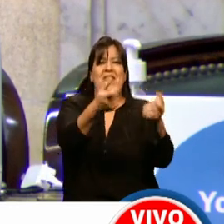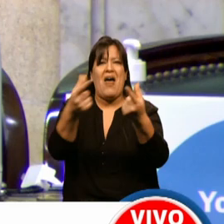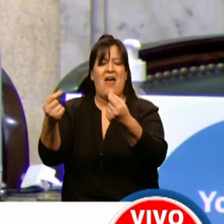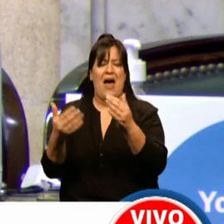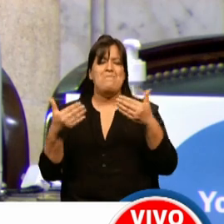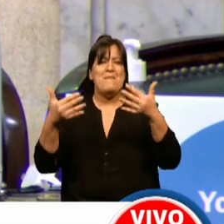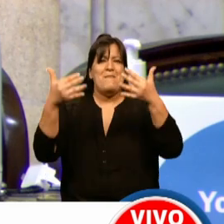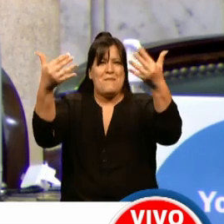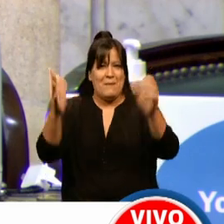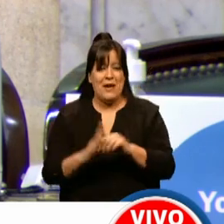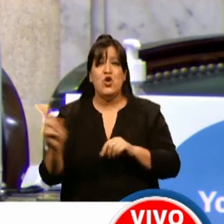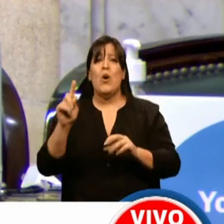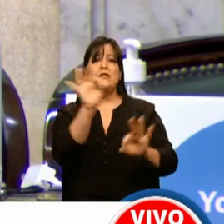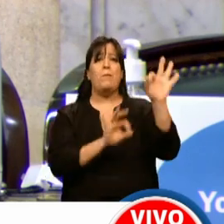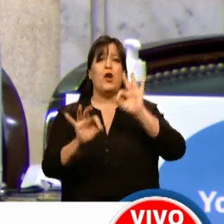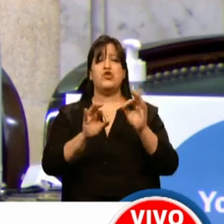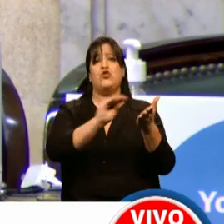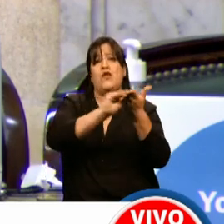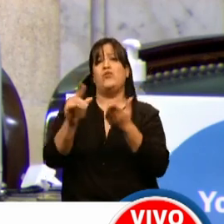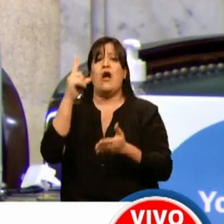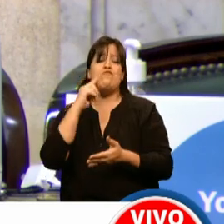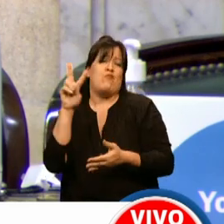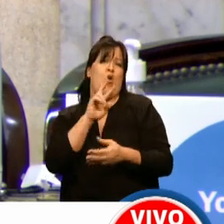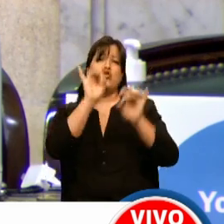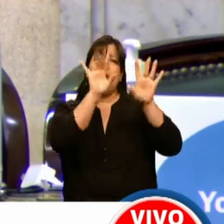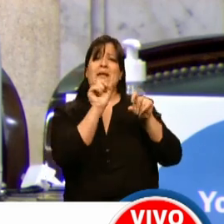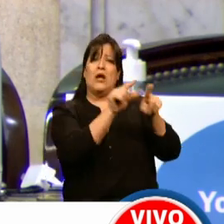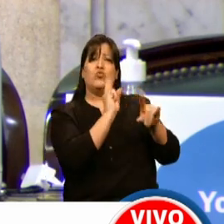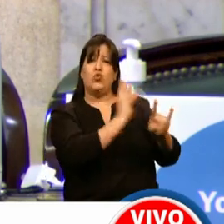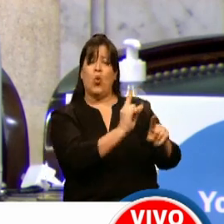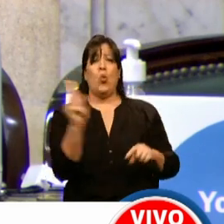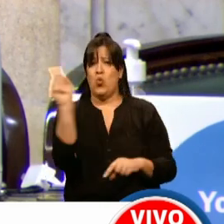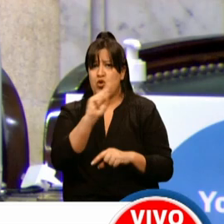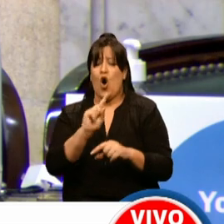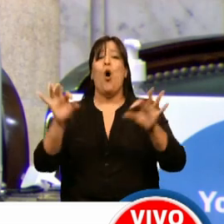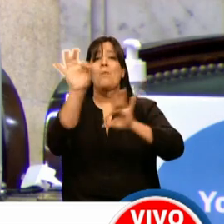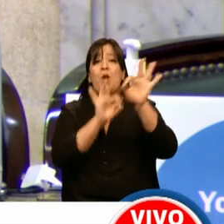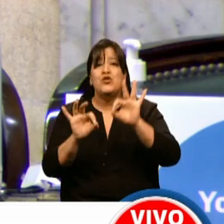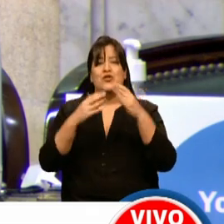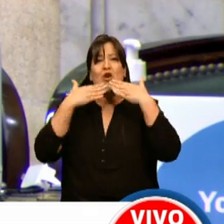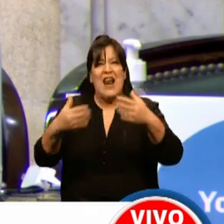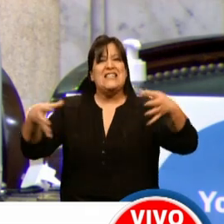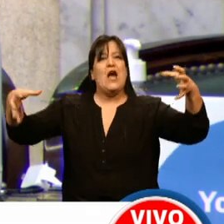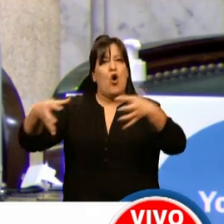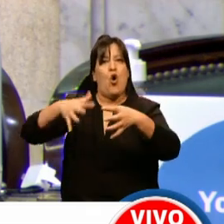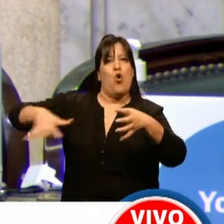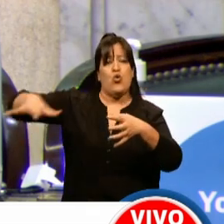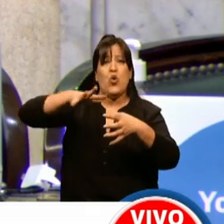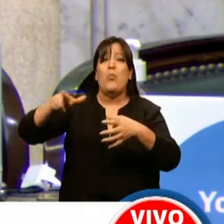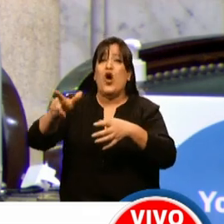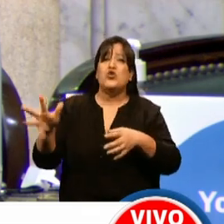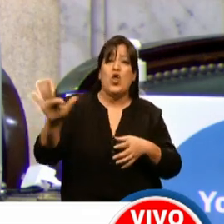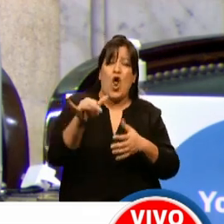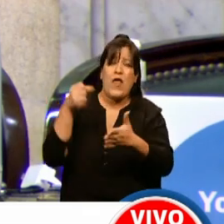el proyecto de los diputados o las diputadas es el proyecto del colectivo que día a día lucha